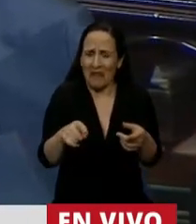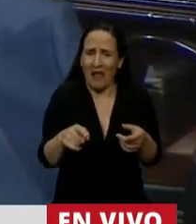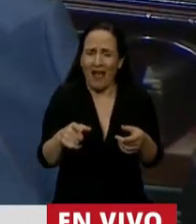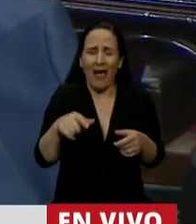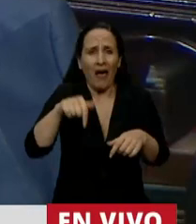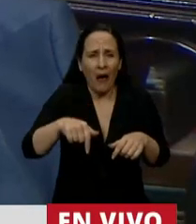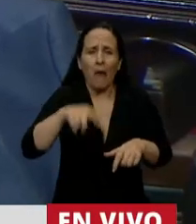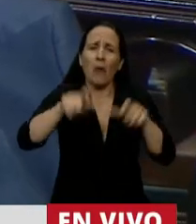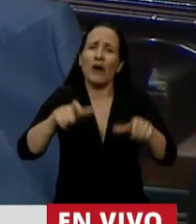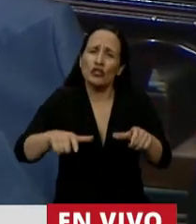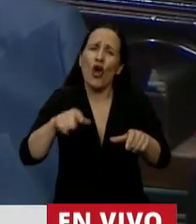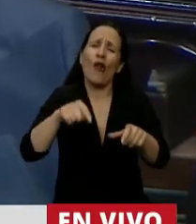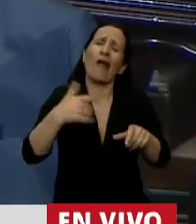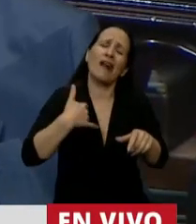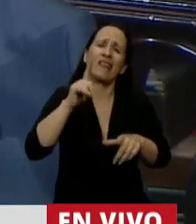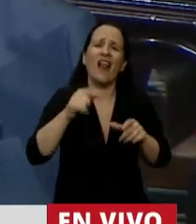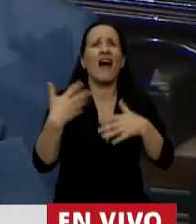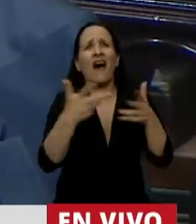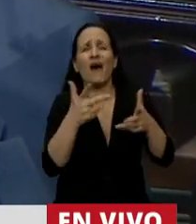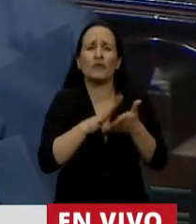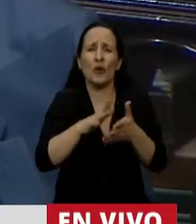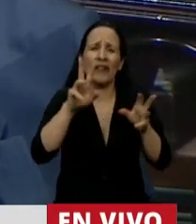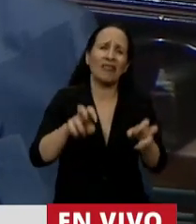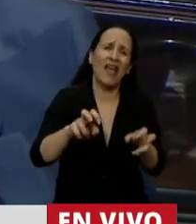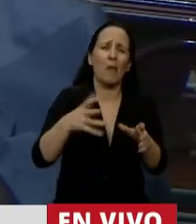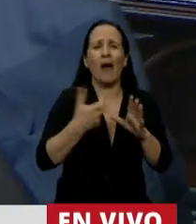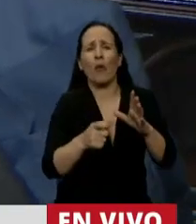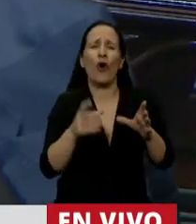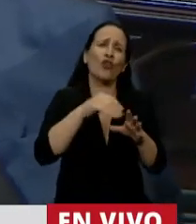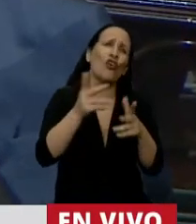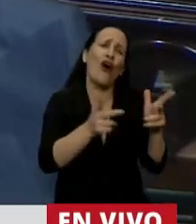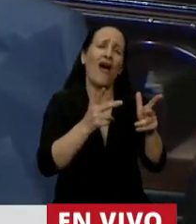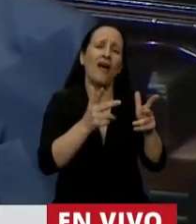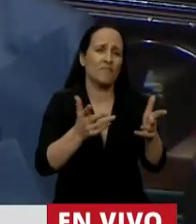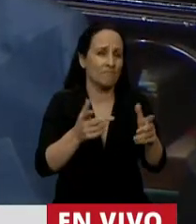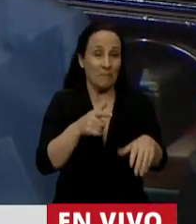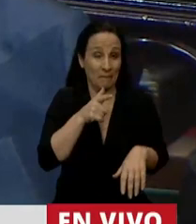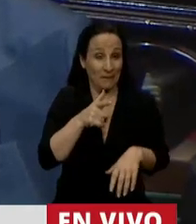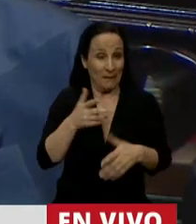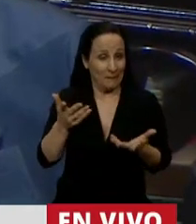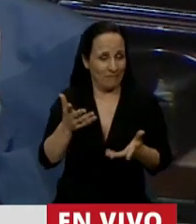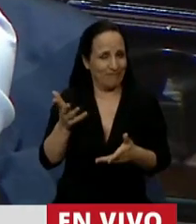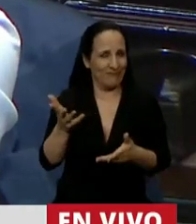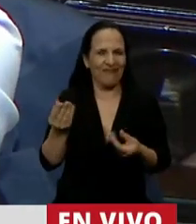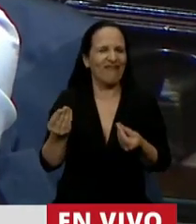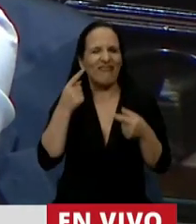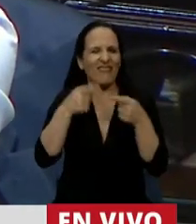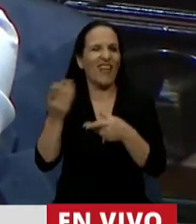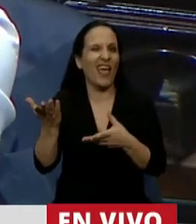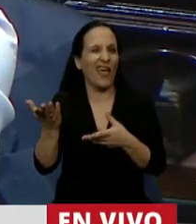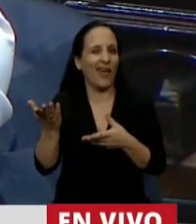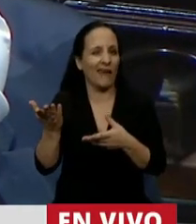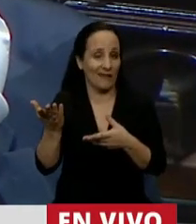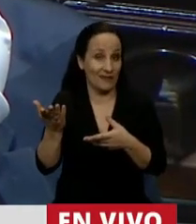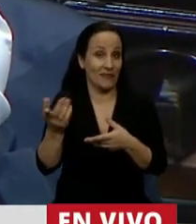los argentinos? A priori se me ocurre que lo primero que quiere lograr es tratar de que no se vea lo que están